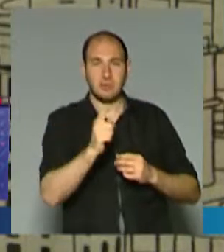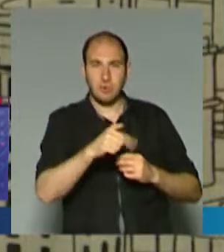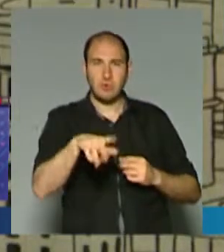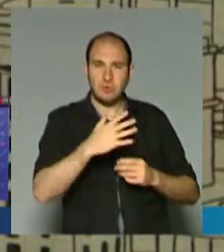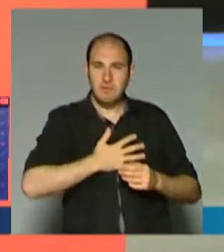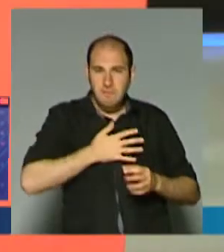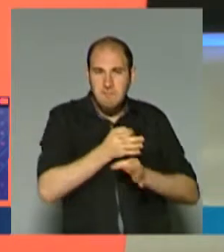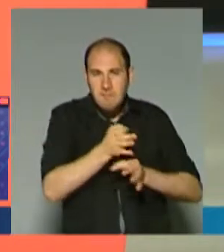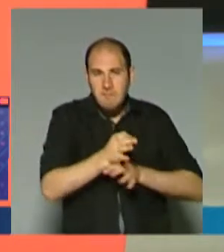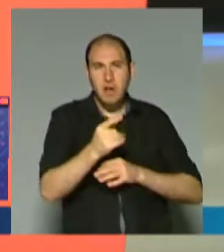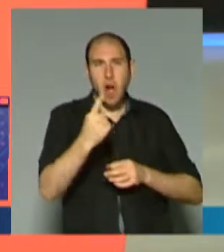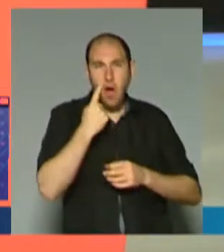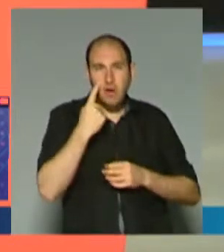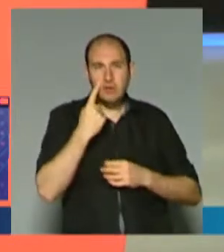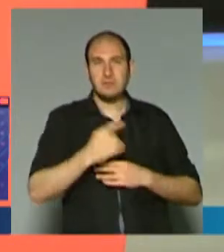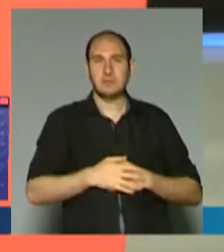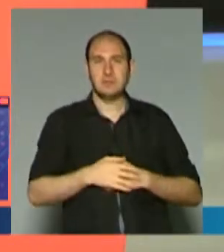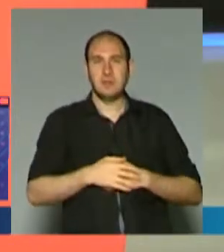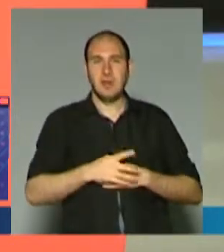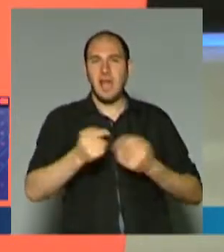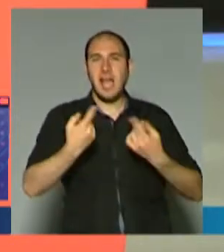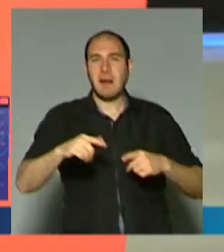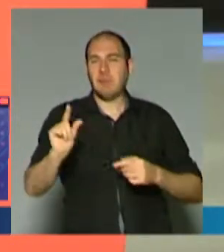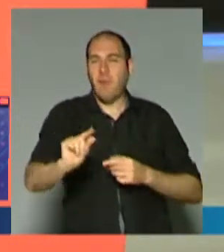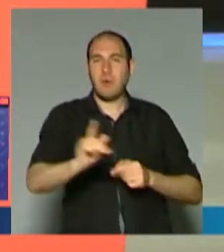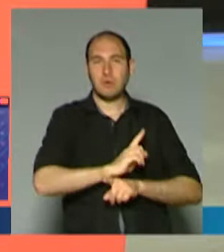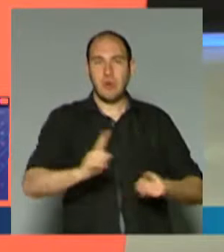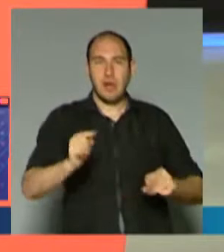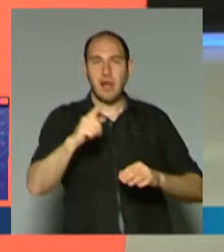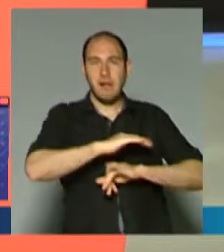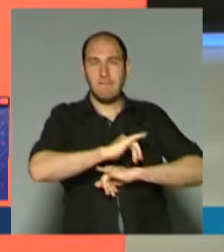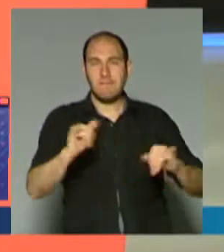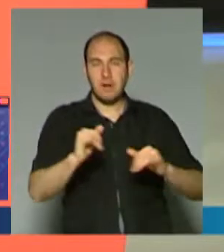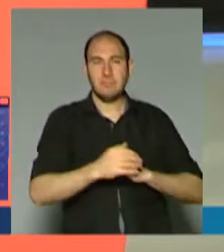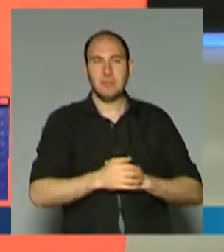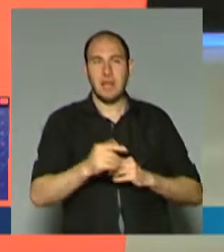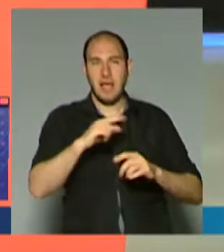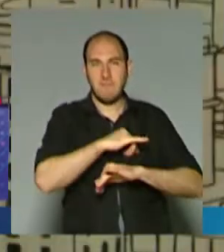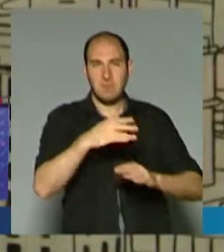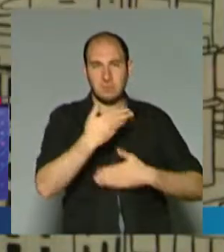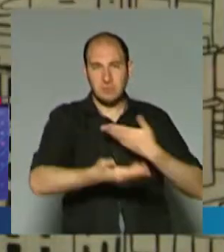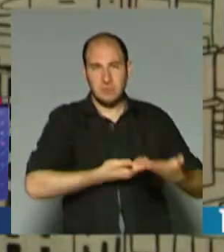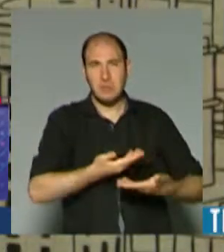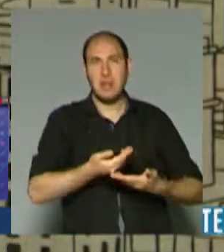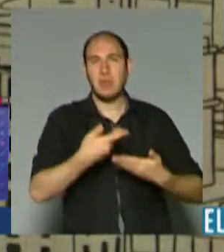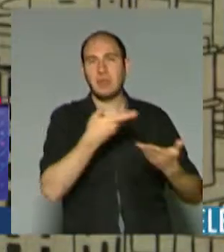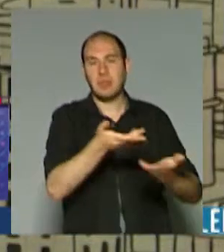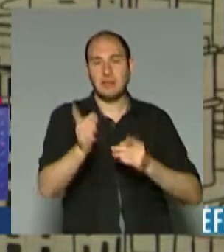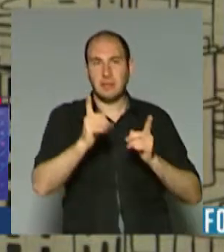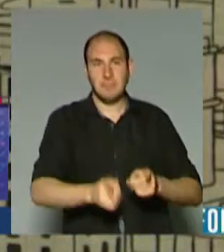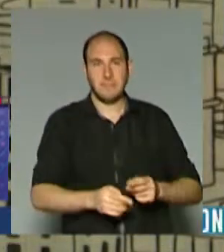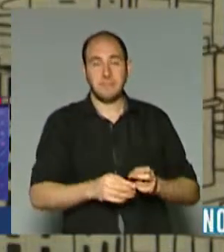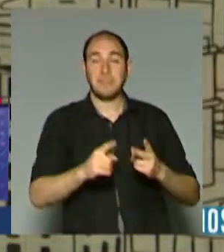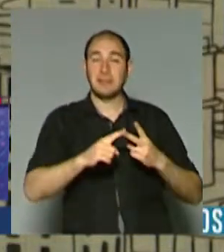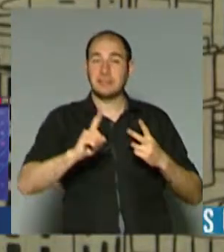que sensibilizarnos, conocer. No es una herramienta menor esto de informar, de tener la información y poder facilitarla.